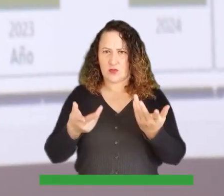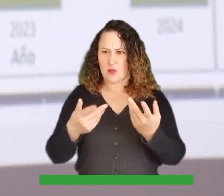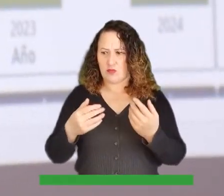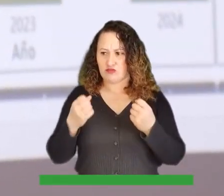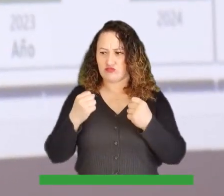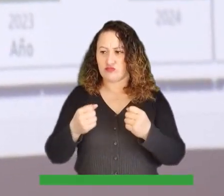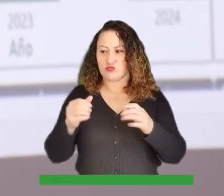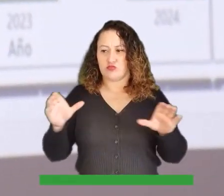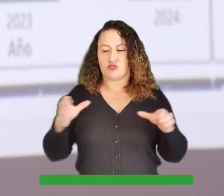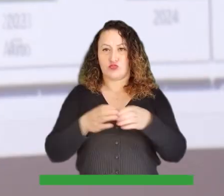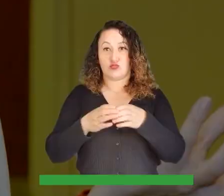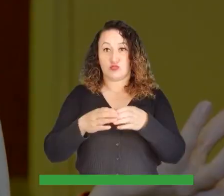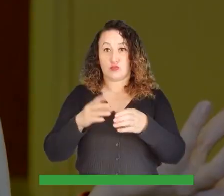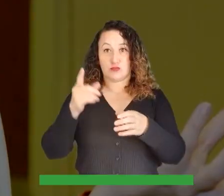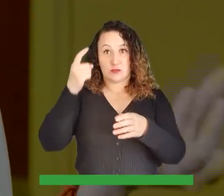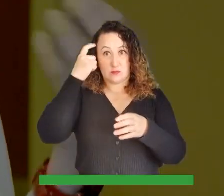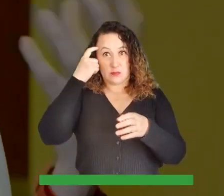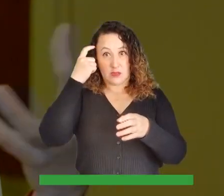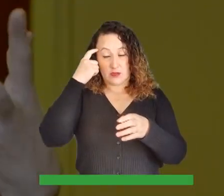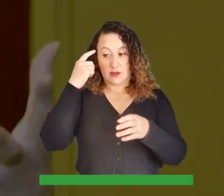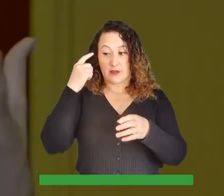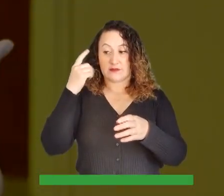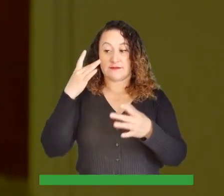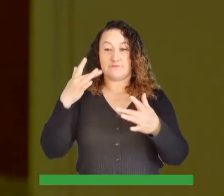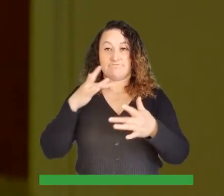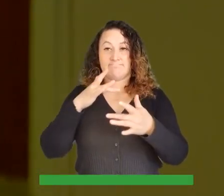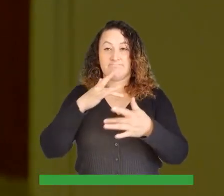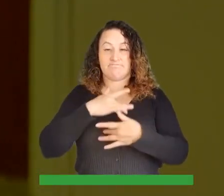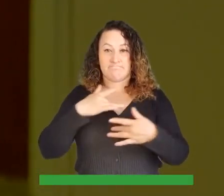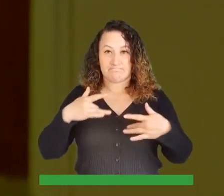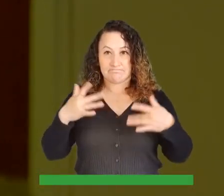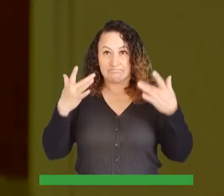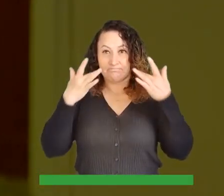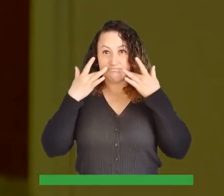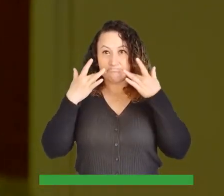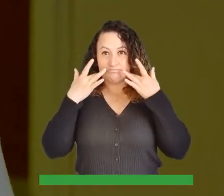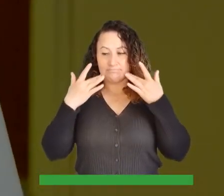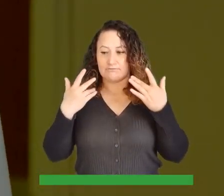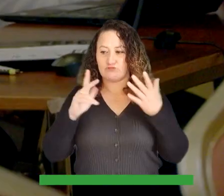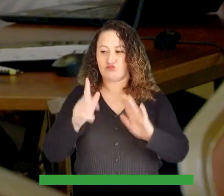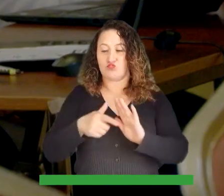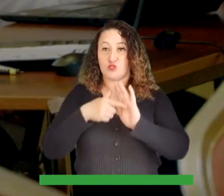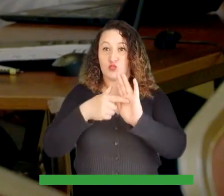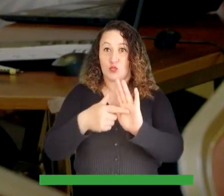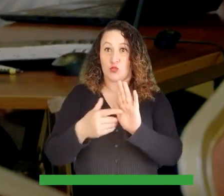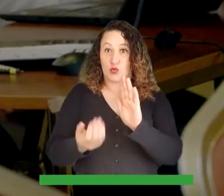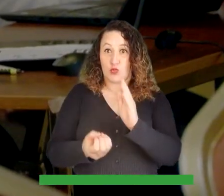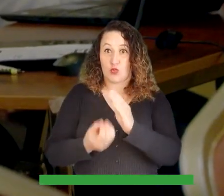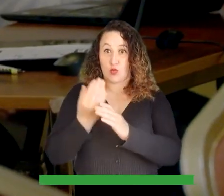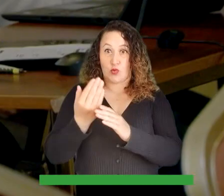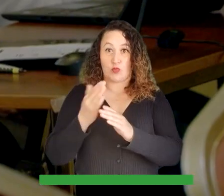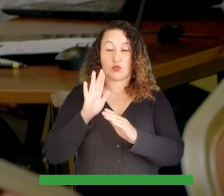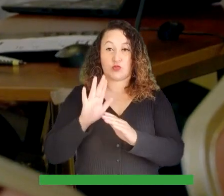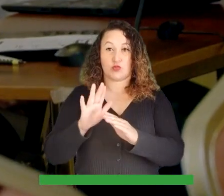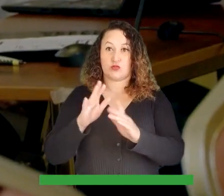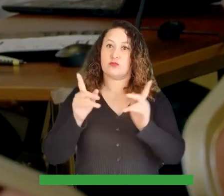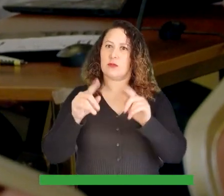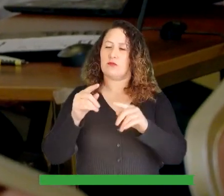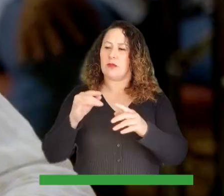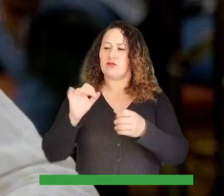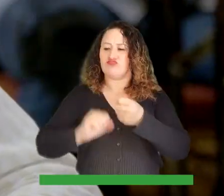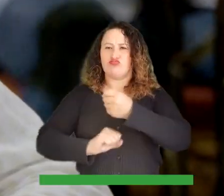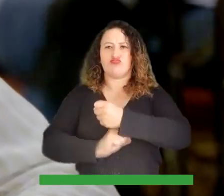la unidad de inteligencia sanitaria y fitosanitaria, presentar nuestro nuevo modelo de tarifas y